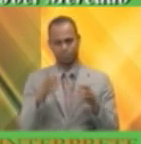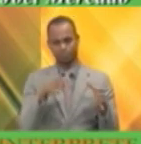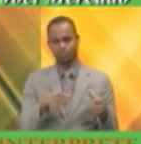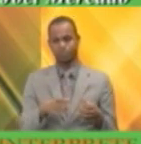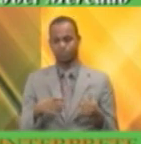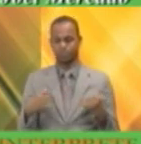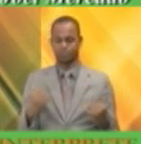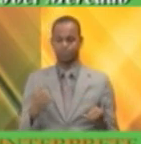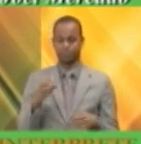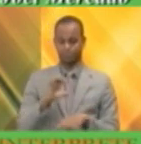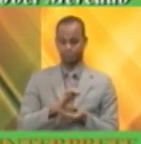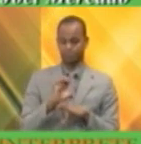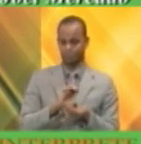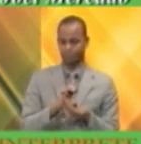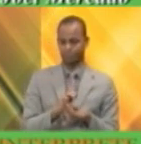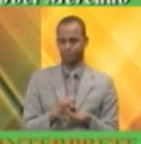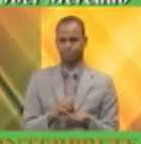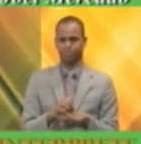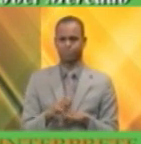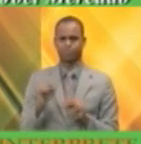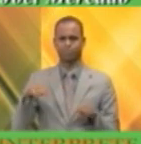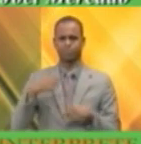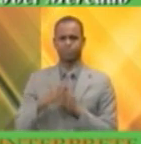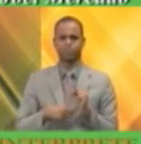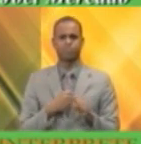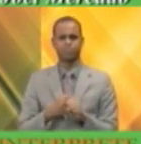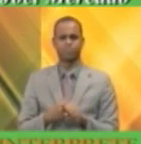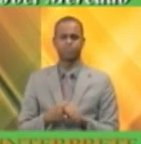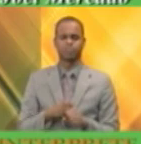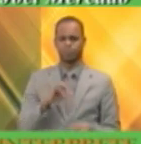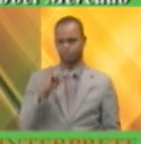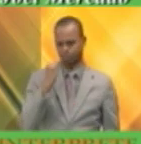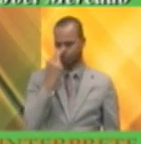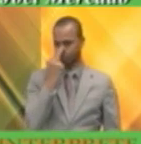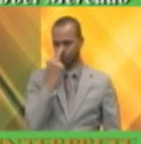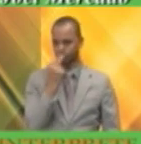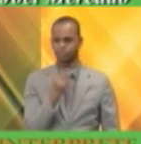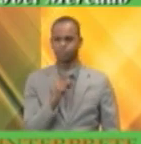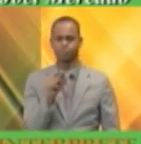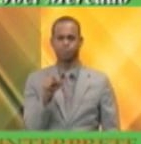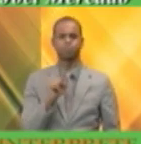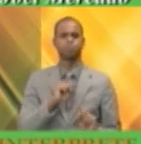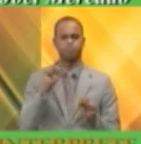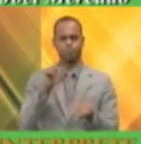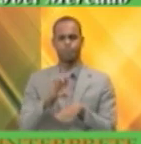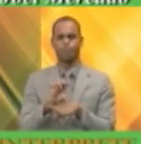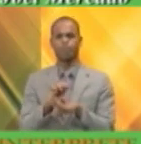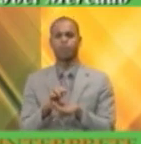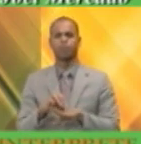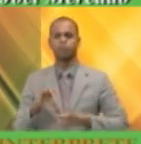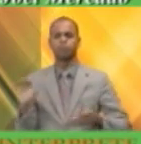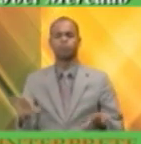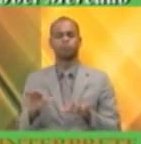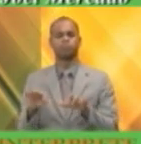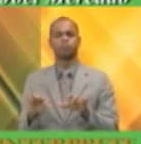Precisamente en Ecuador, este año. En junio. En junio fue a Ecuador a hacer la marca.